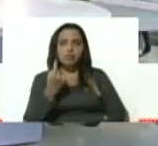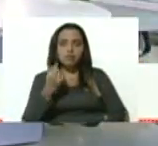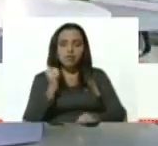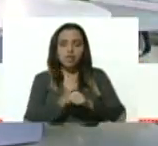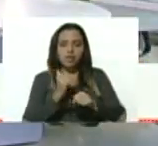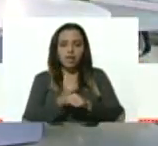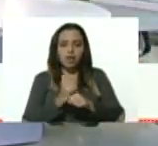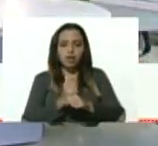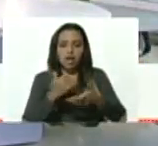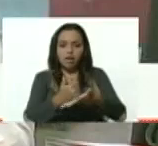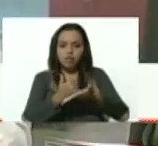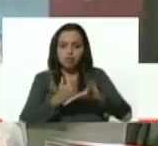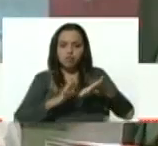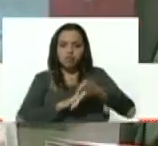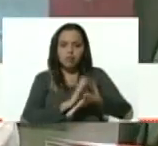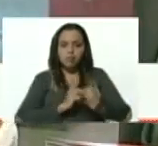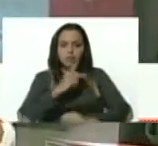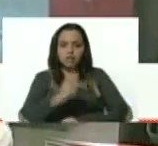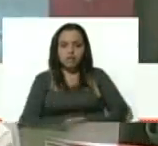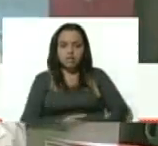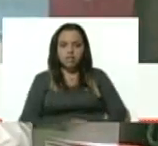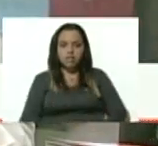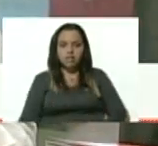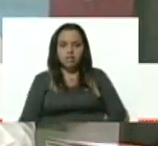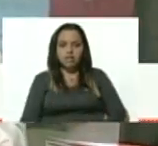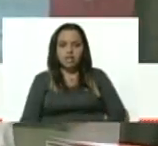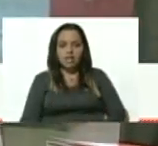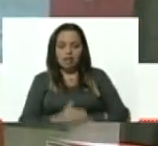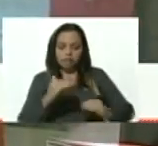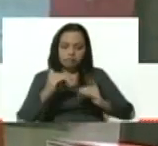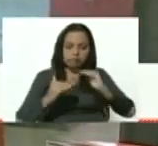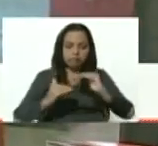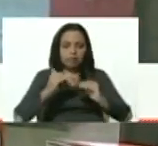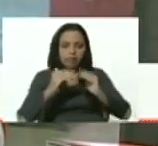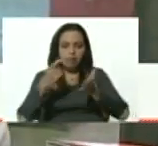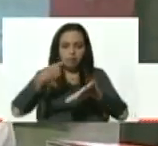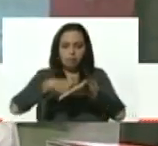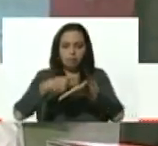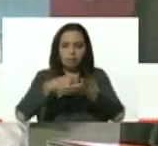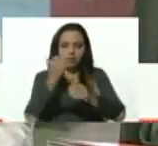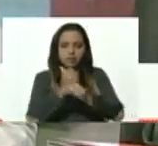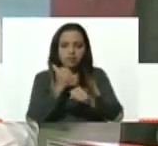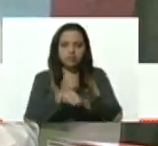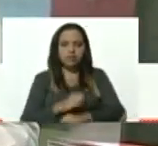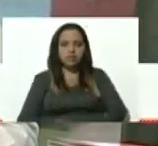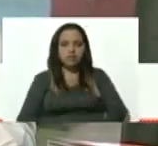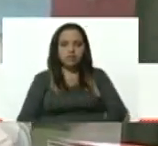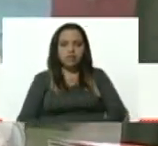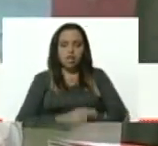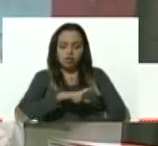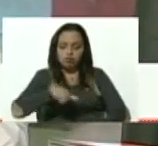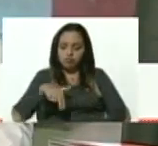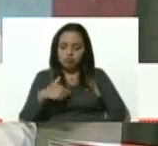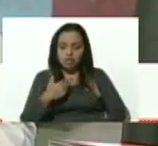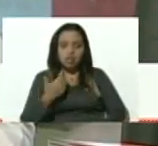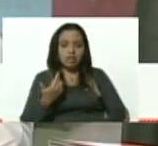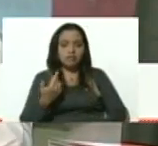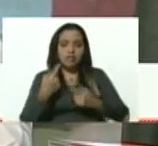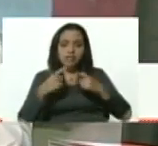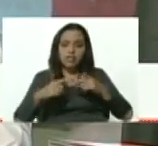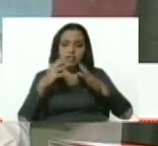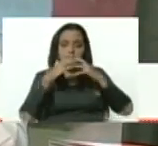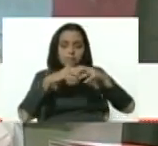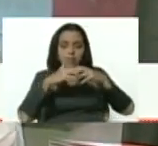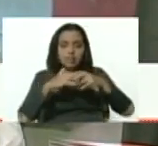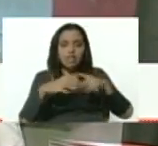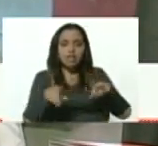visto beneficiados con su política de equilibrio salarial, sino que nuestras industrias básicas como Petrocasa